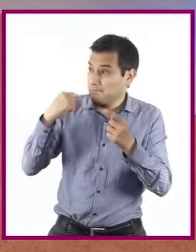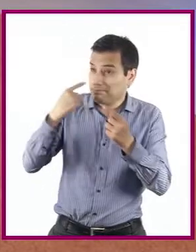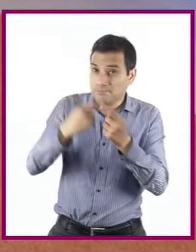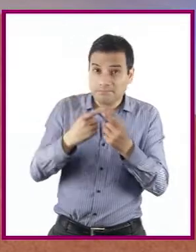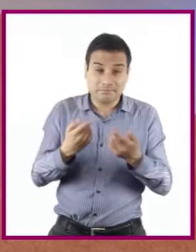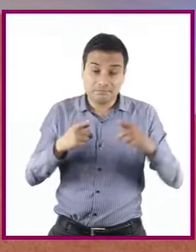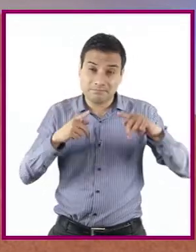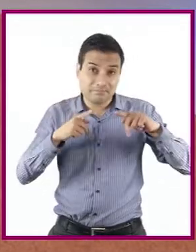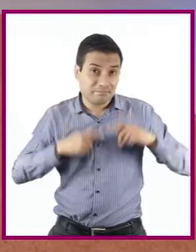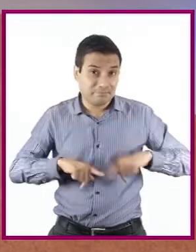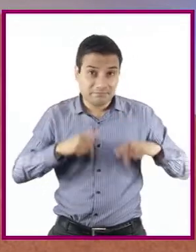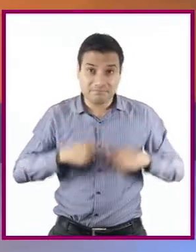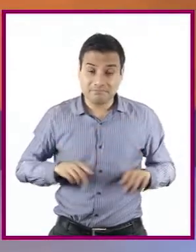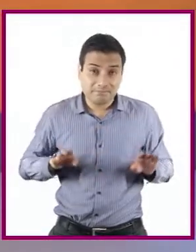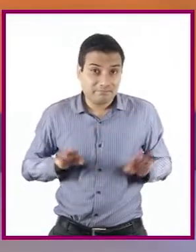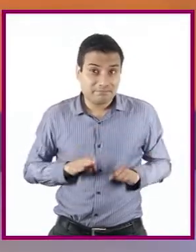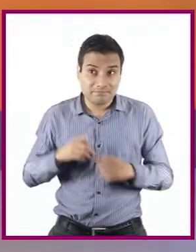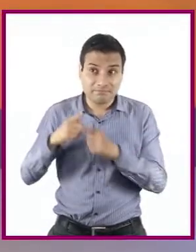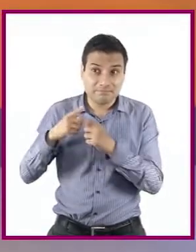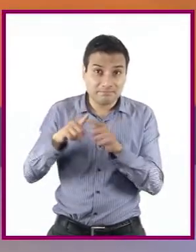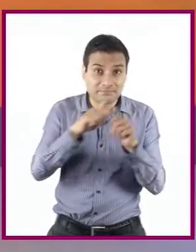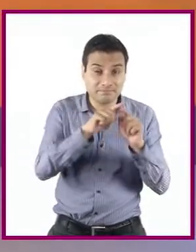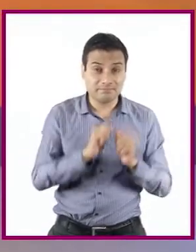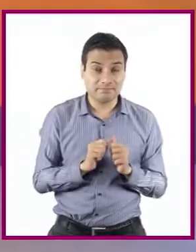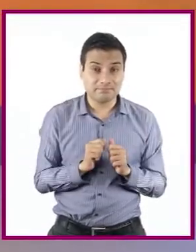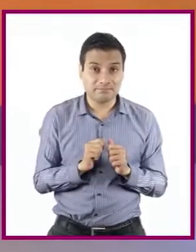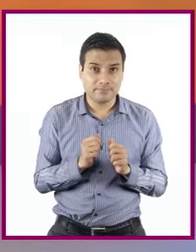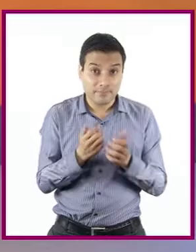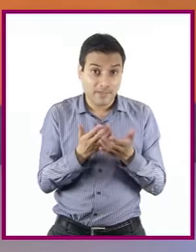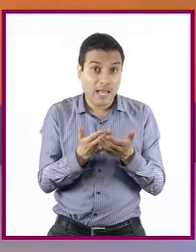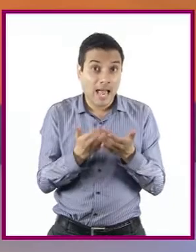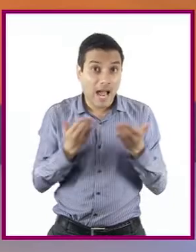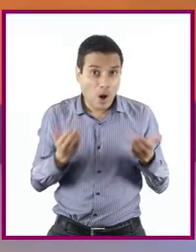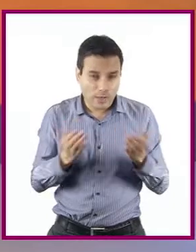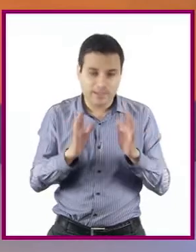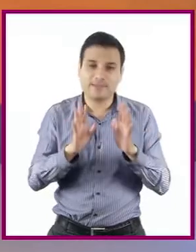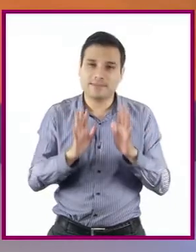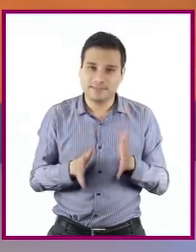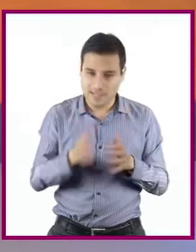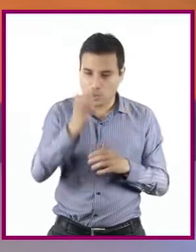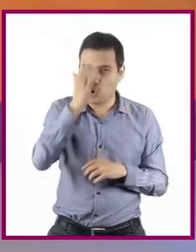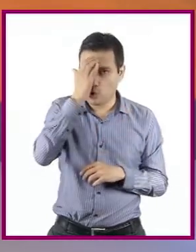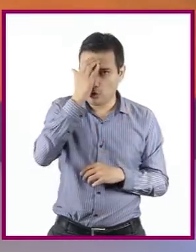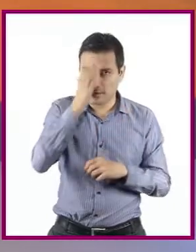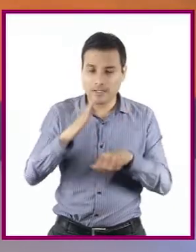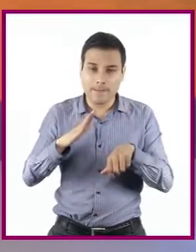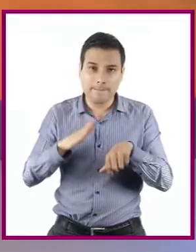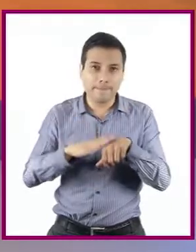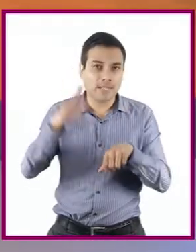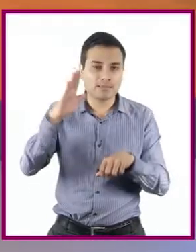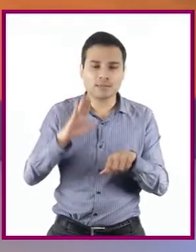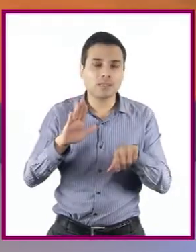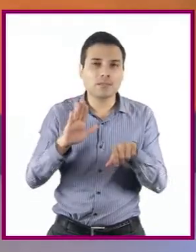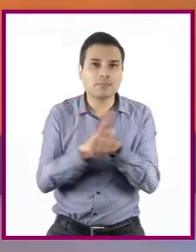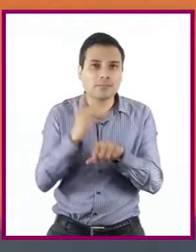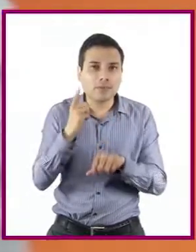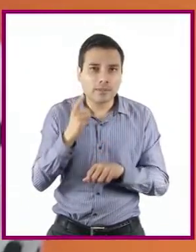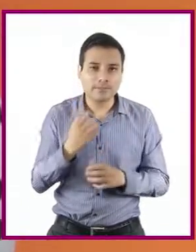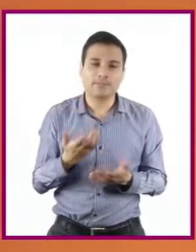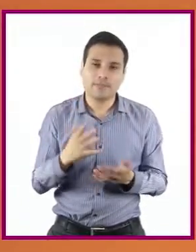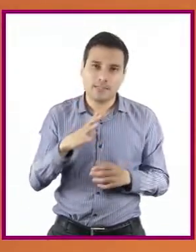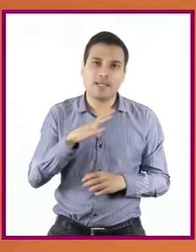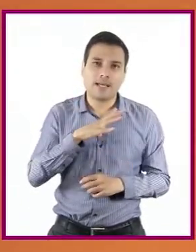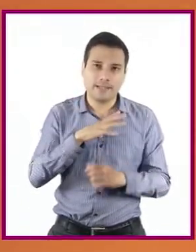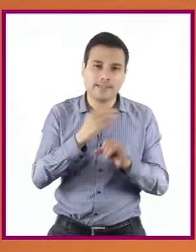los seres humanos. Pero ahora sabemos más de esa diversidad debido a la presencia de los medios de